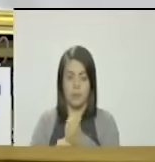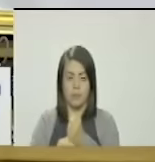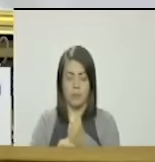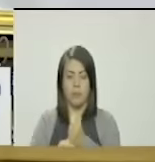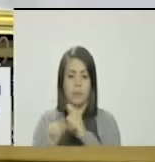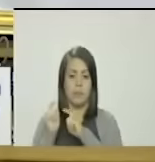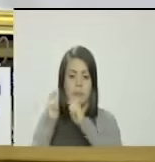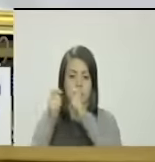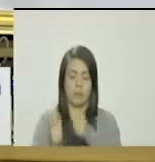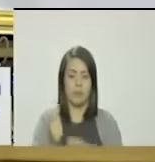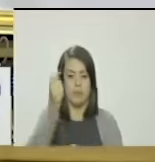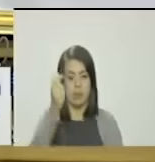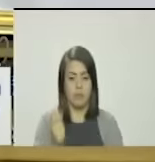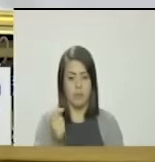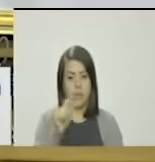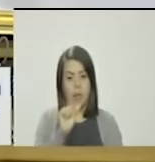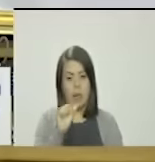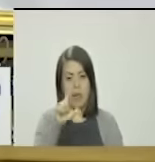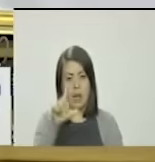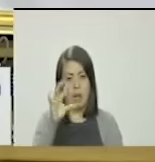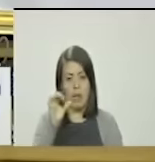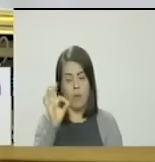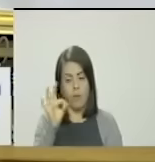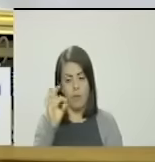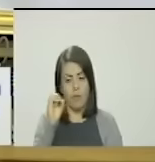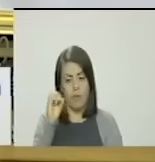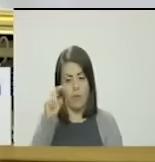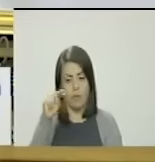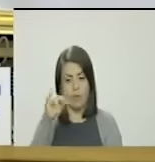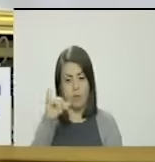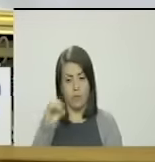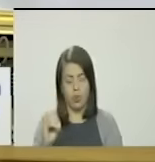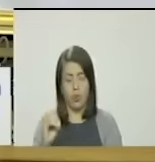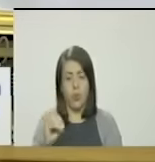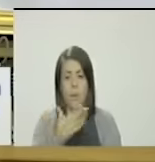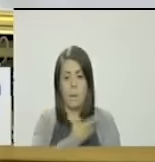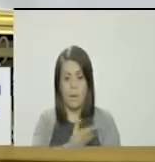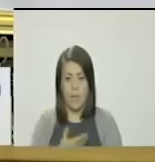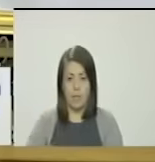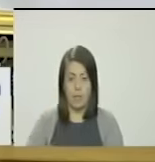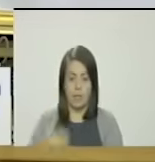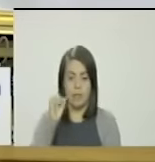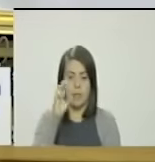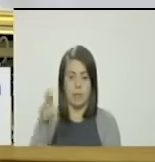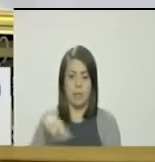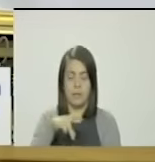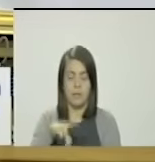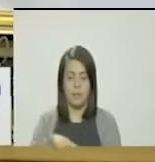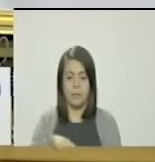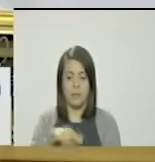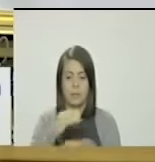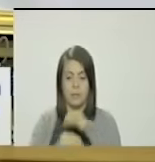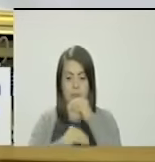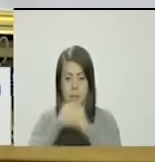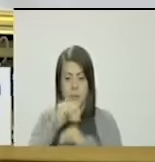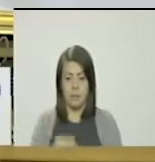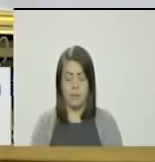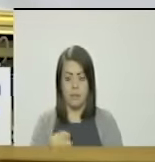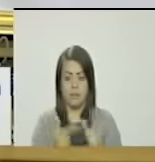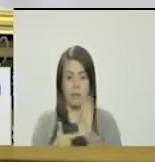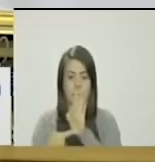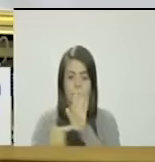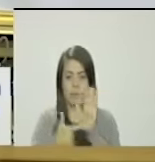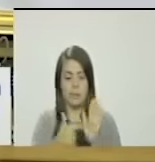la designación del diputado Alfonso Campos Jesurún como presidente de la Asamblea Nacional, sírvanse por